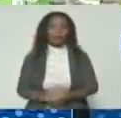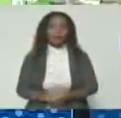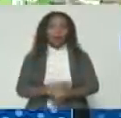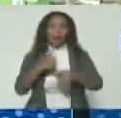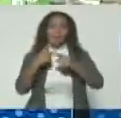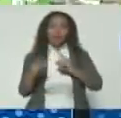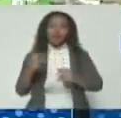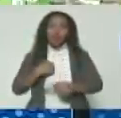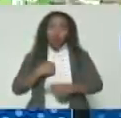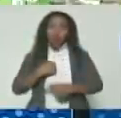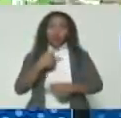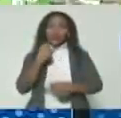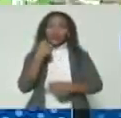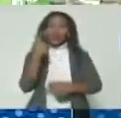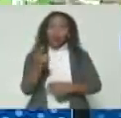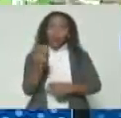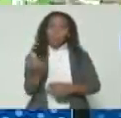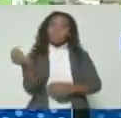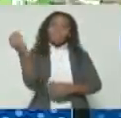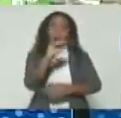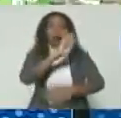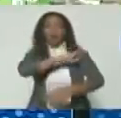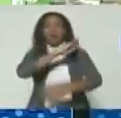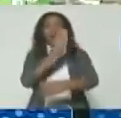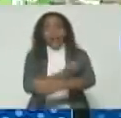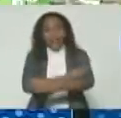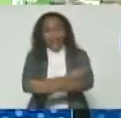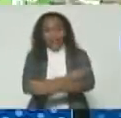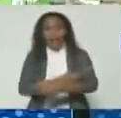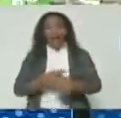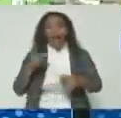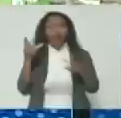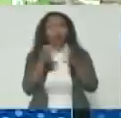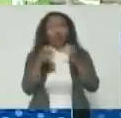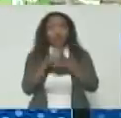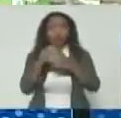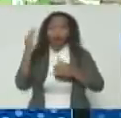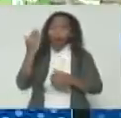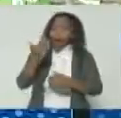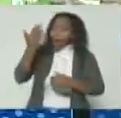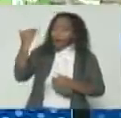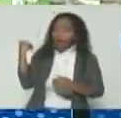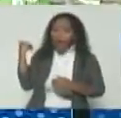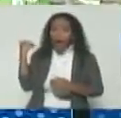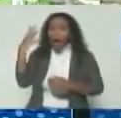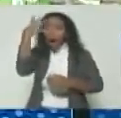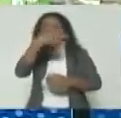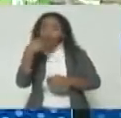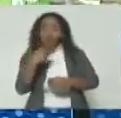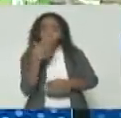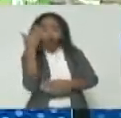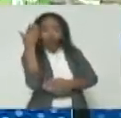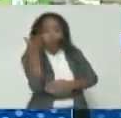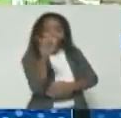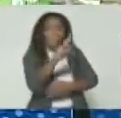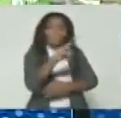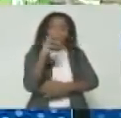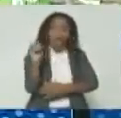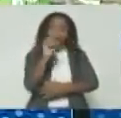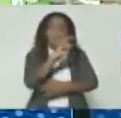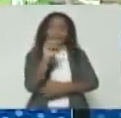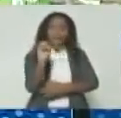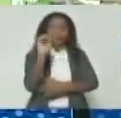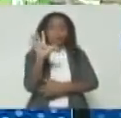se lo digo todavía con más fuerza a la generación que viene atrás, a ustedes, a los muchachos de